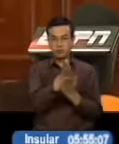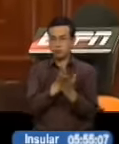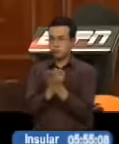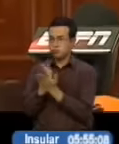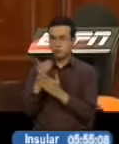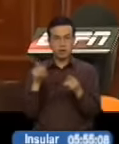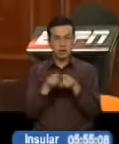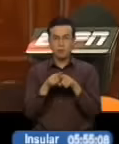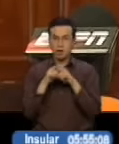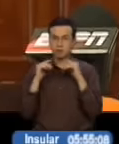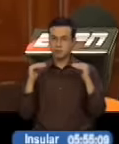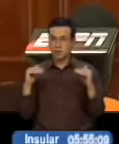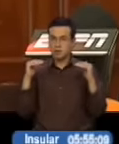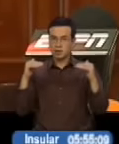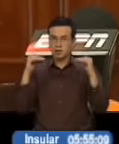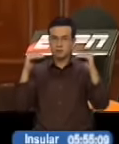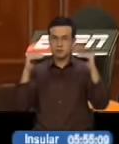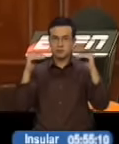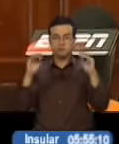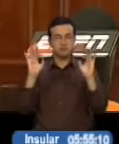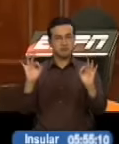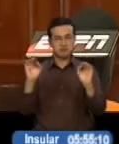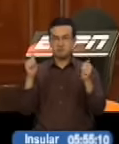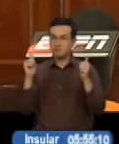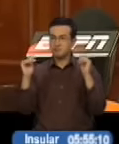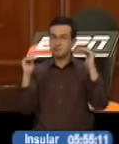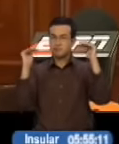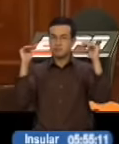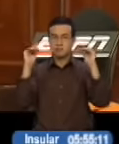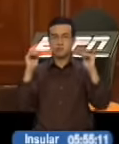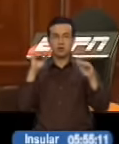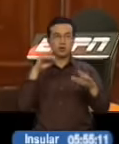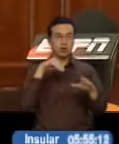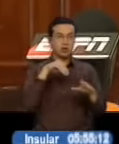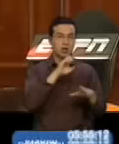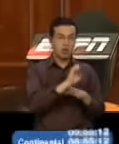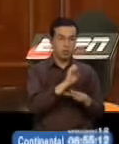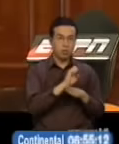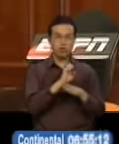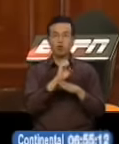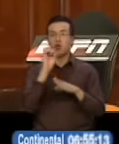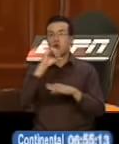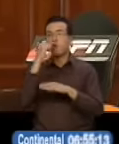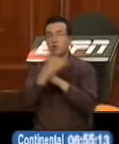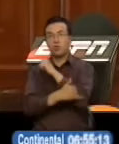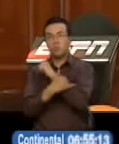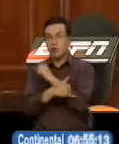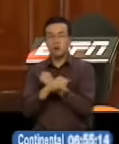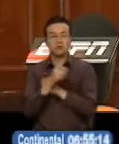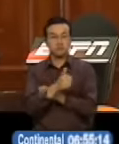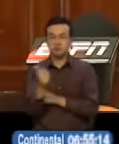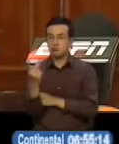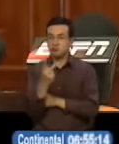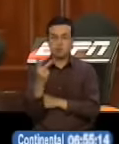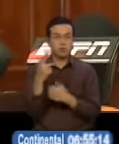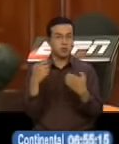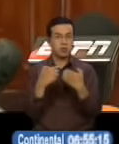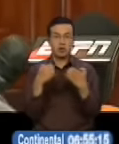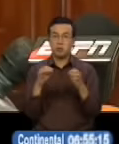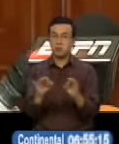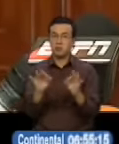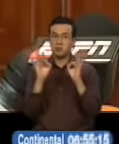muy similar, con gran comportamiento tanto en calidad de local como de visitante, y esto hace que sea muy equilibrada, de modo